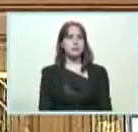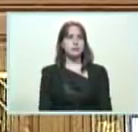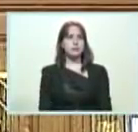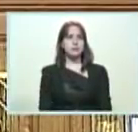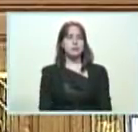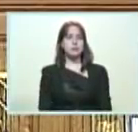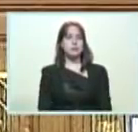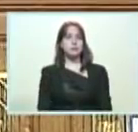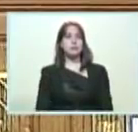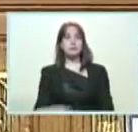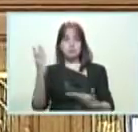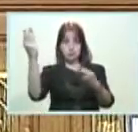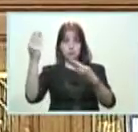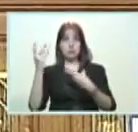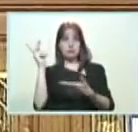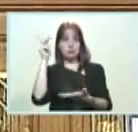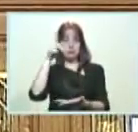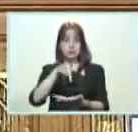que nos trajo hasta aquí.